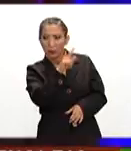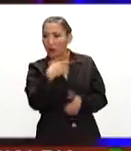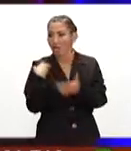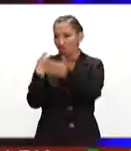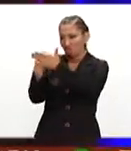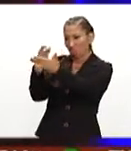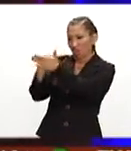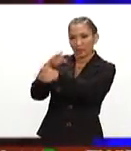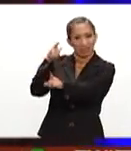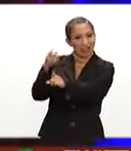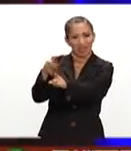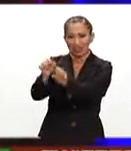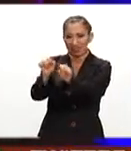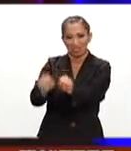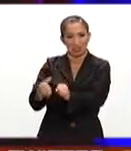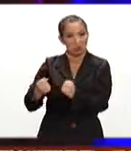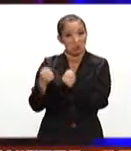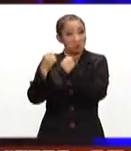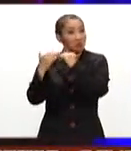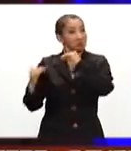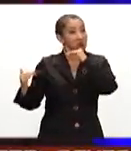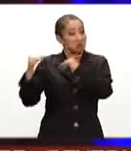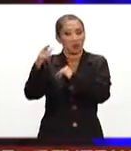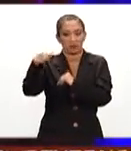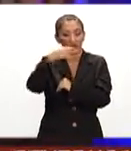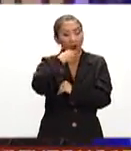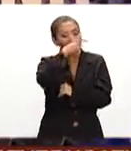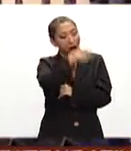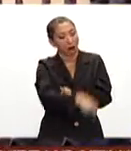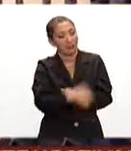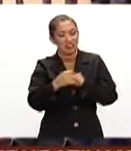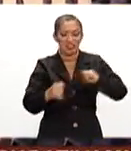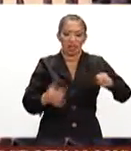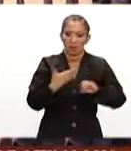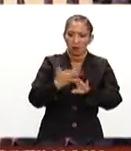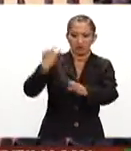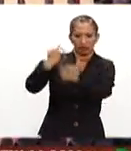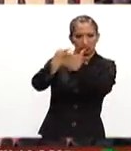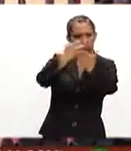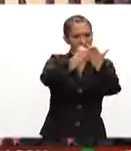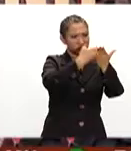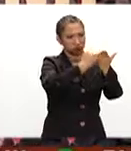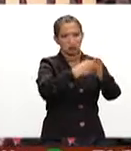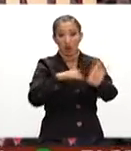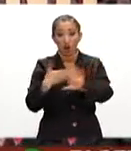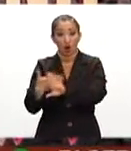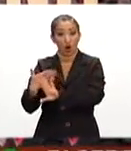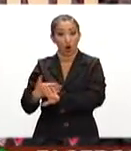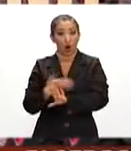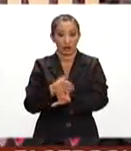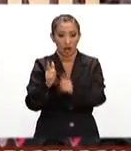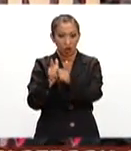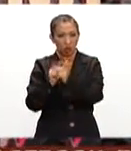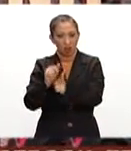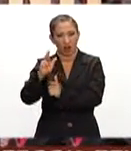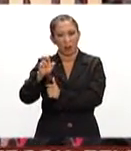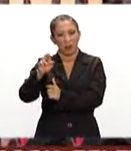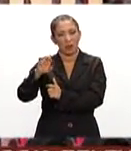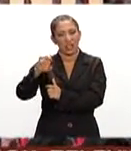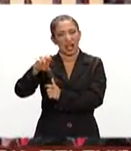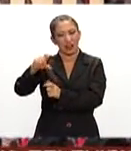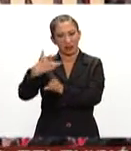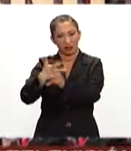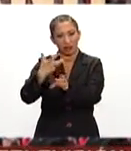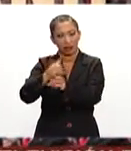críticas directas al sistema de poder. Un hombre considerado de izquierda, muy crítico, sobre todo contra los republicanos y